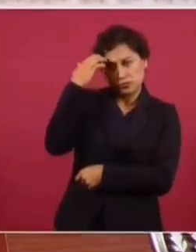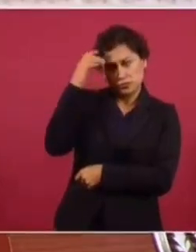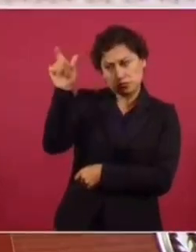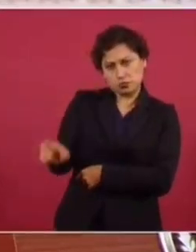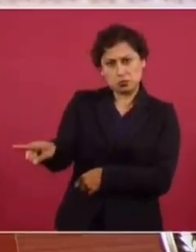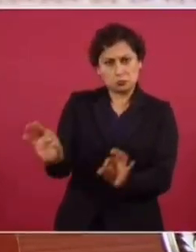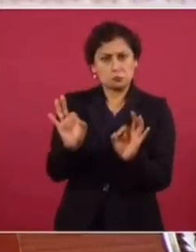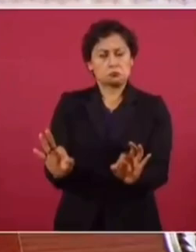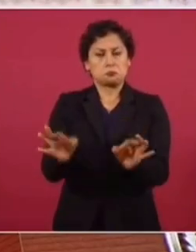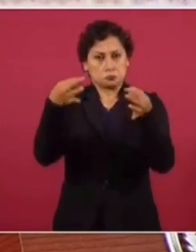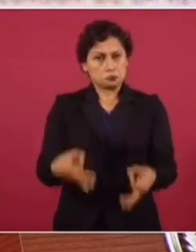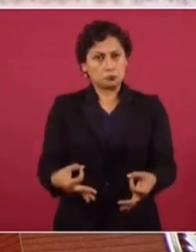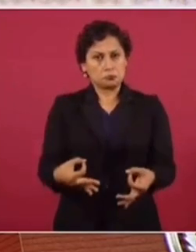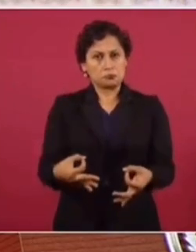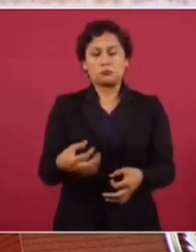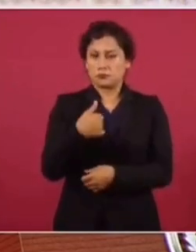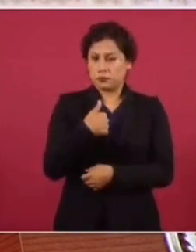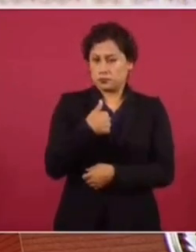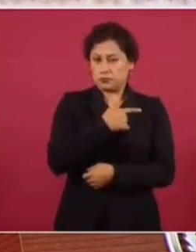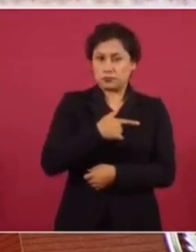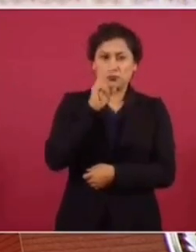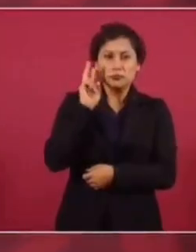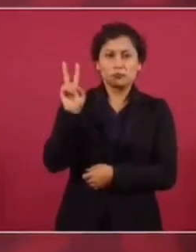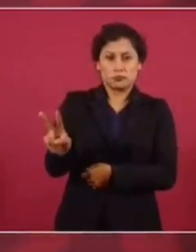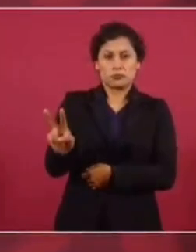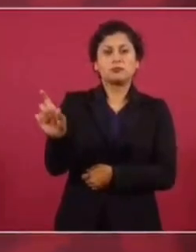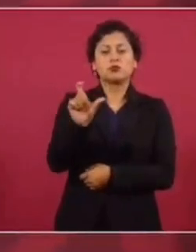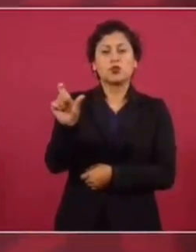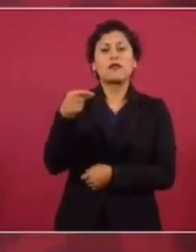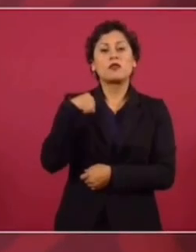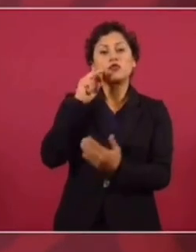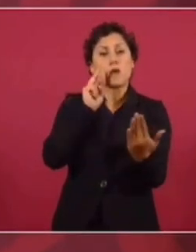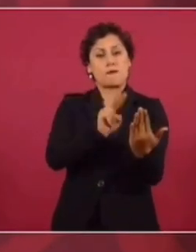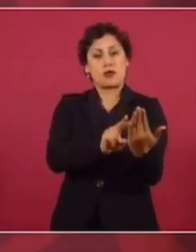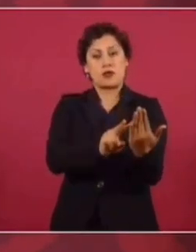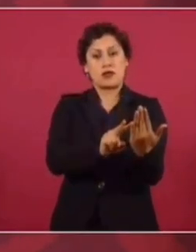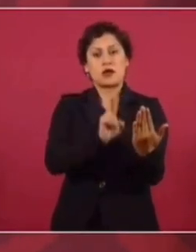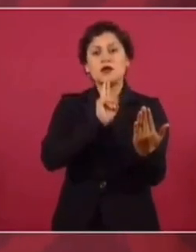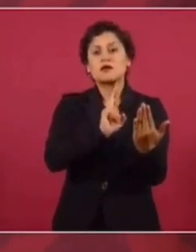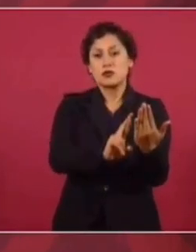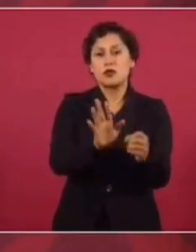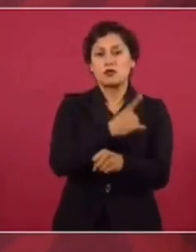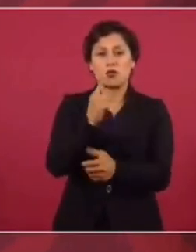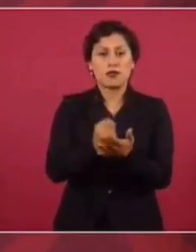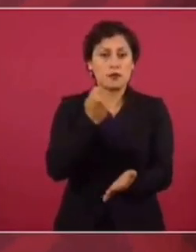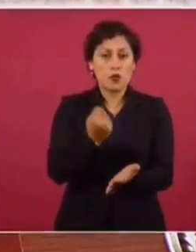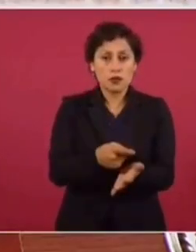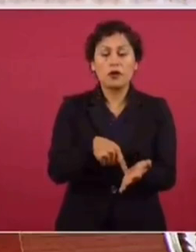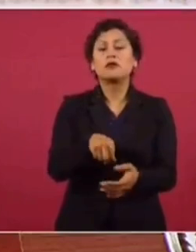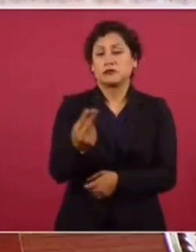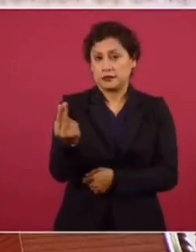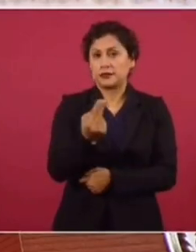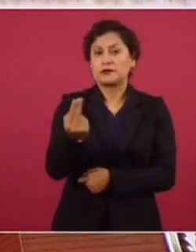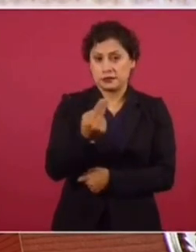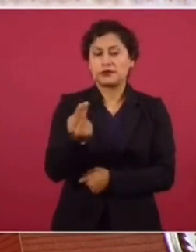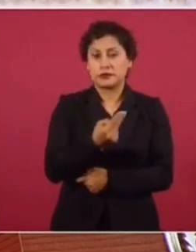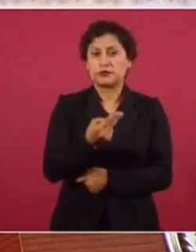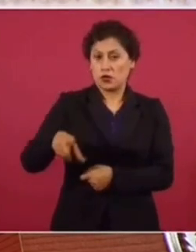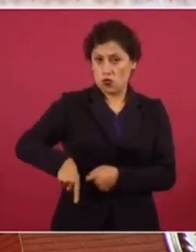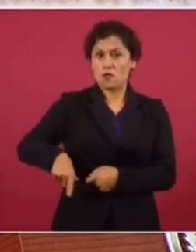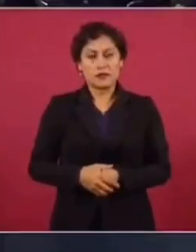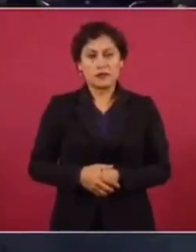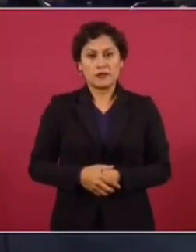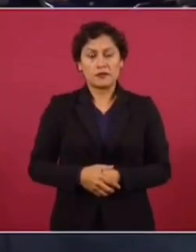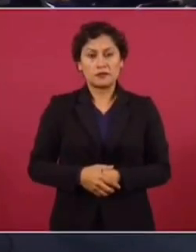gente recta. Y me dio mucho gusto cuando conocí los resultados, porque Tamaulipas necesita un buen gobierno, una gente